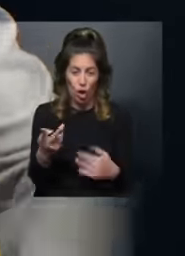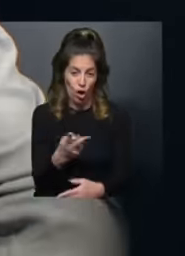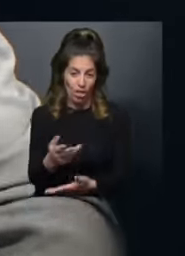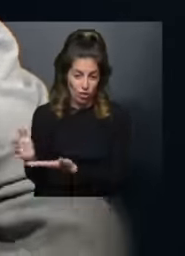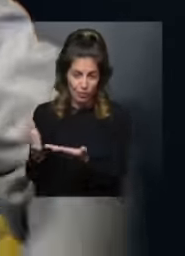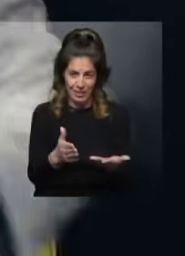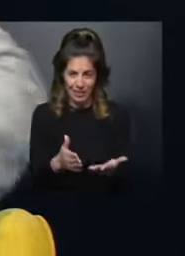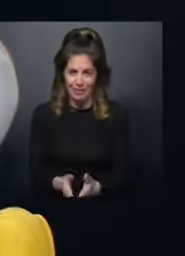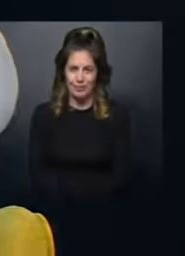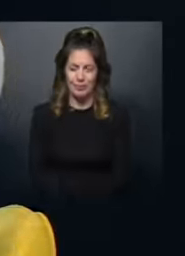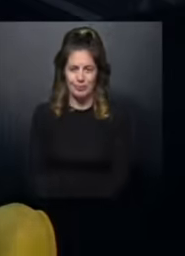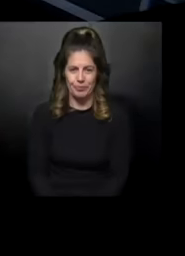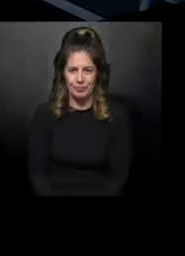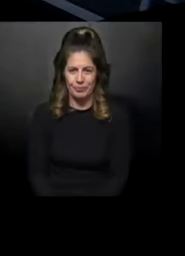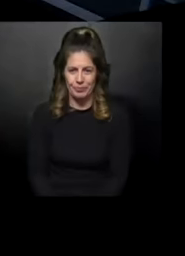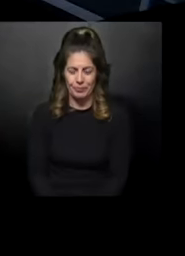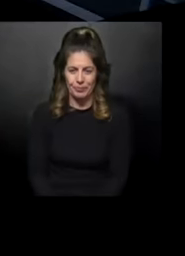Vera Siemba.